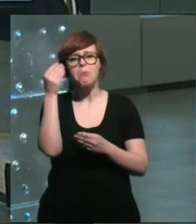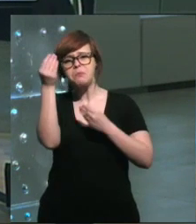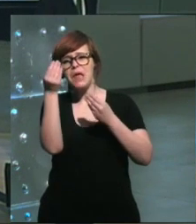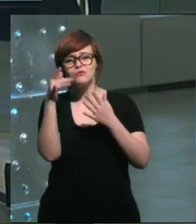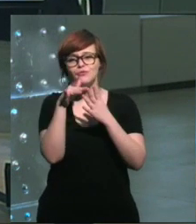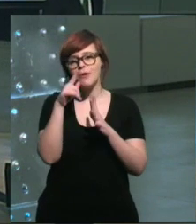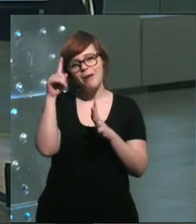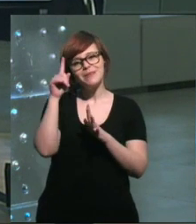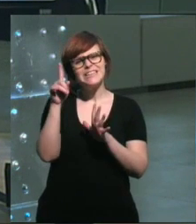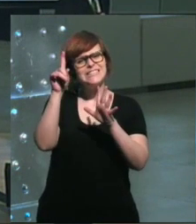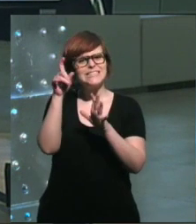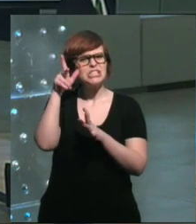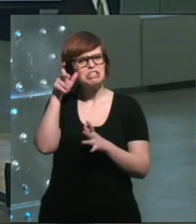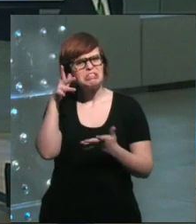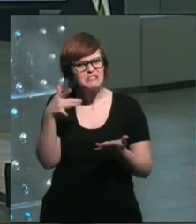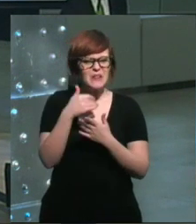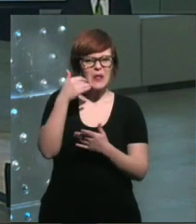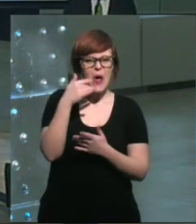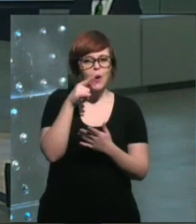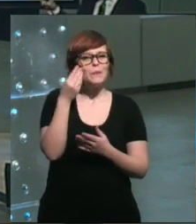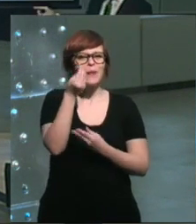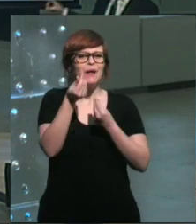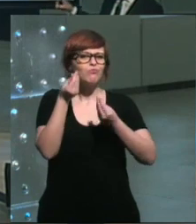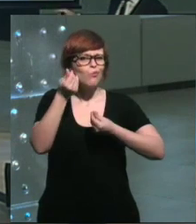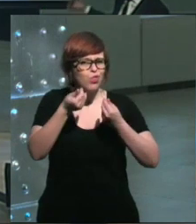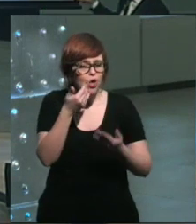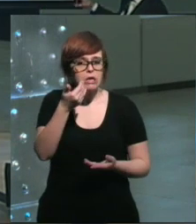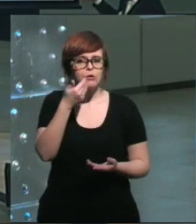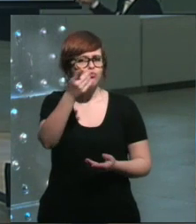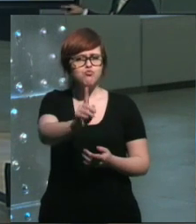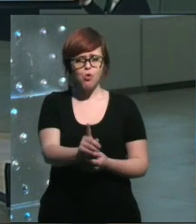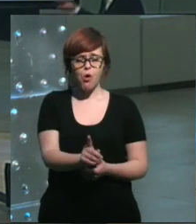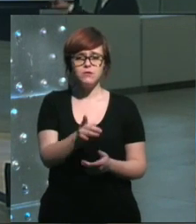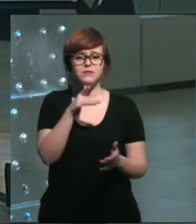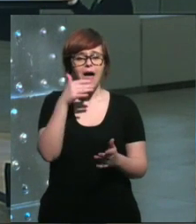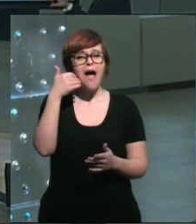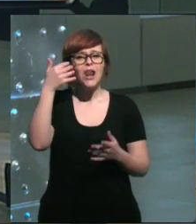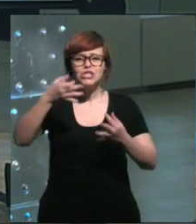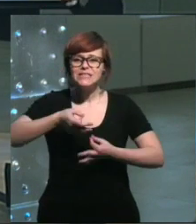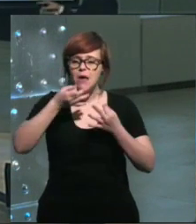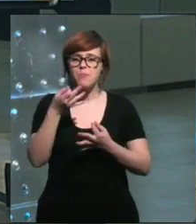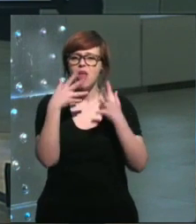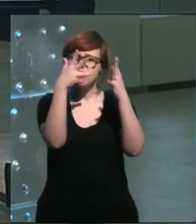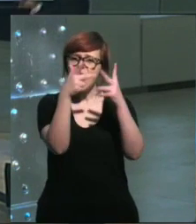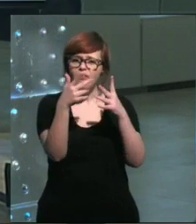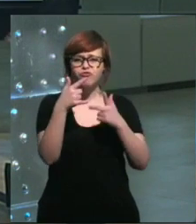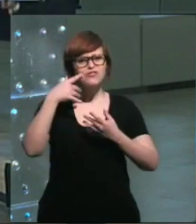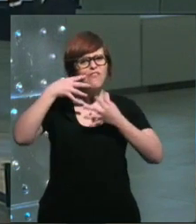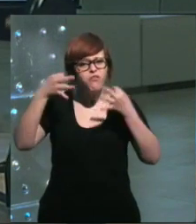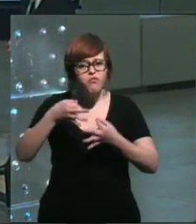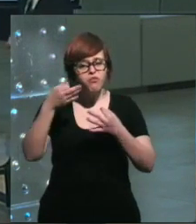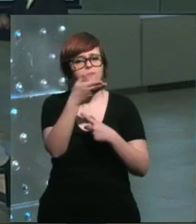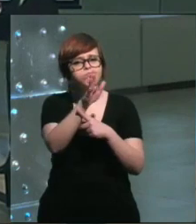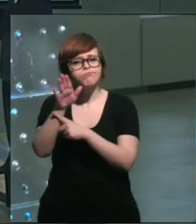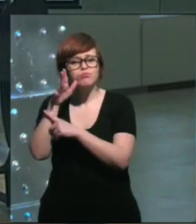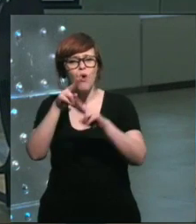sexto sentido, ni mucho menos su intuición política. Esta fue una campaña en que se tomaron decisiones siempre utilizando información cuantitativa,